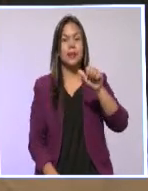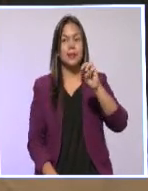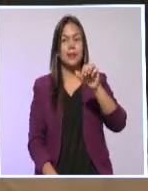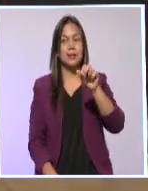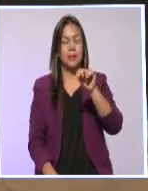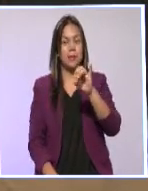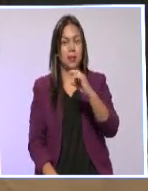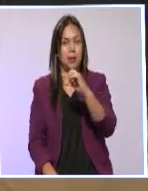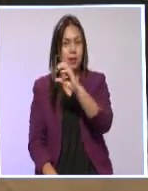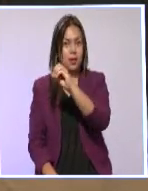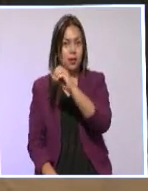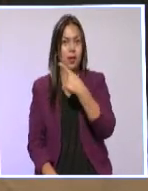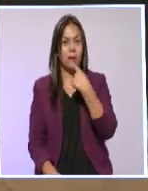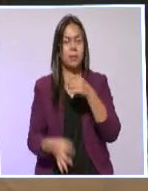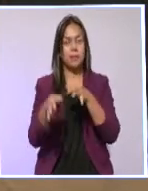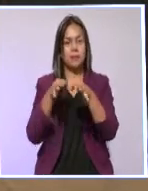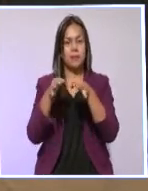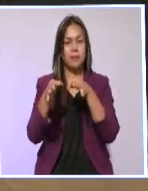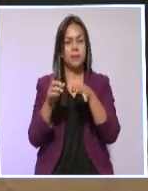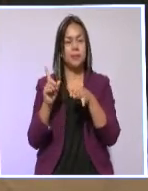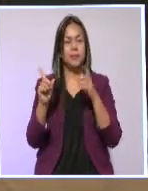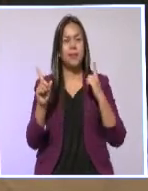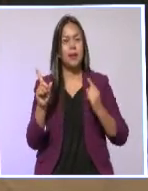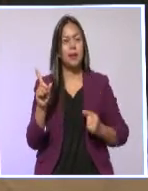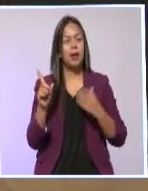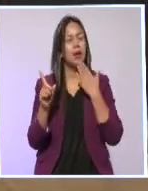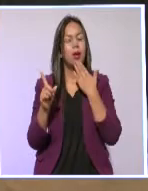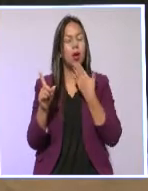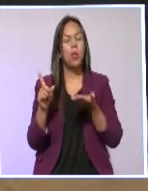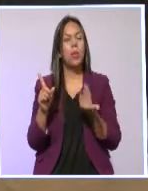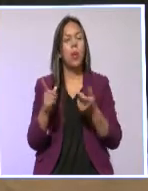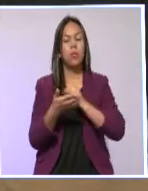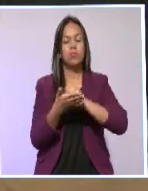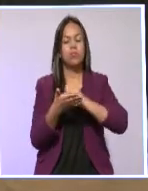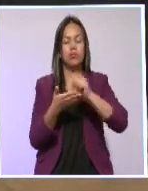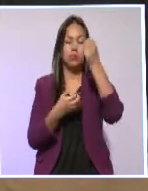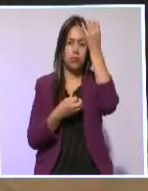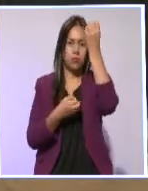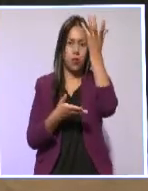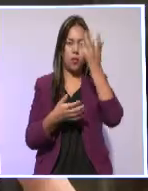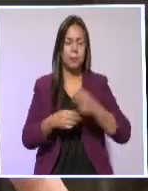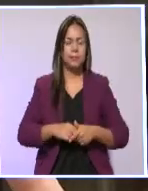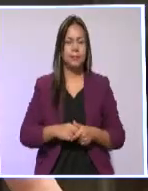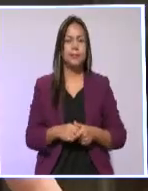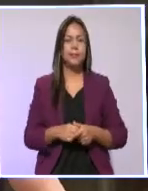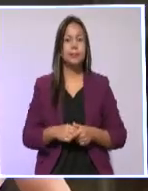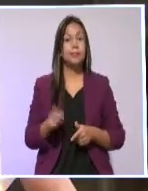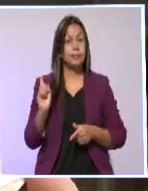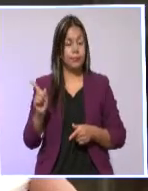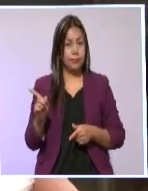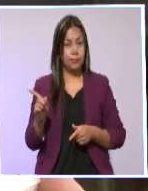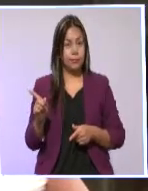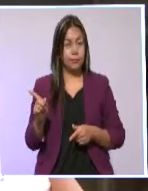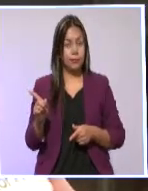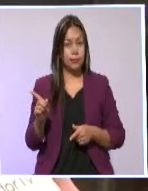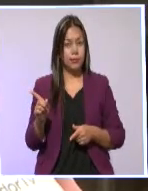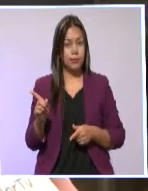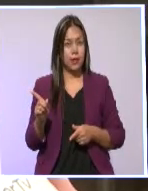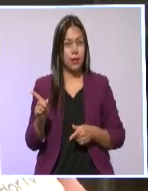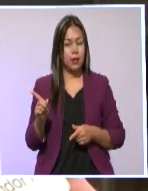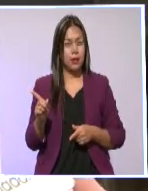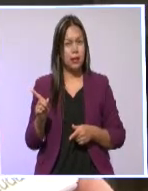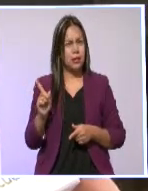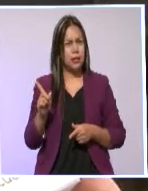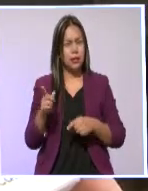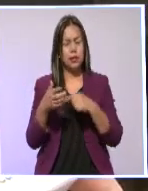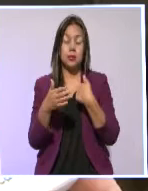Estructura del Estado, nos detalla cómo está estructurado este borrador de informe. Este principio creo